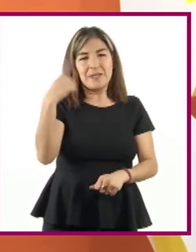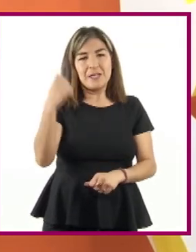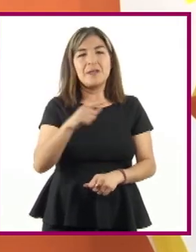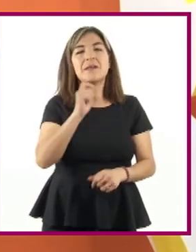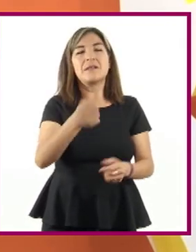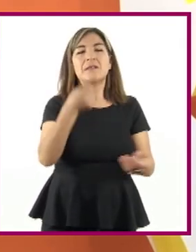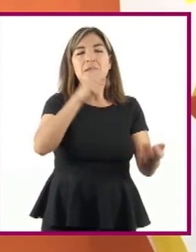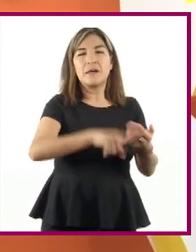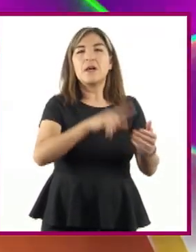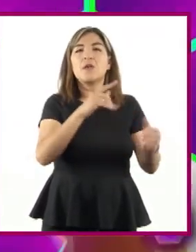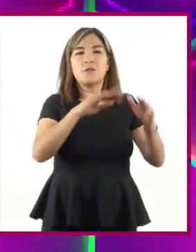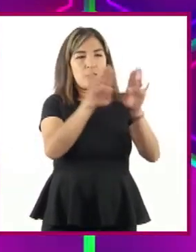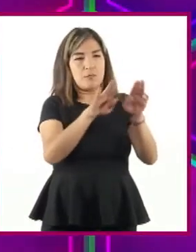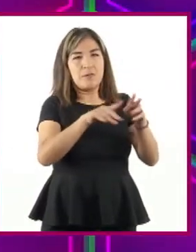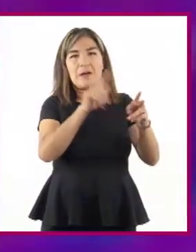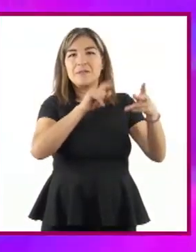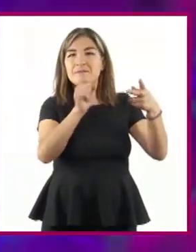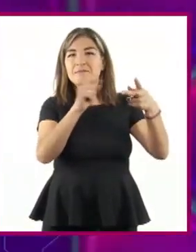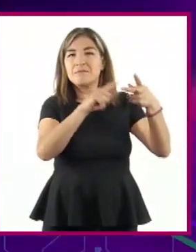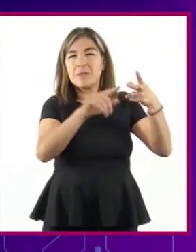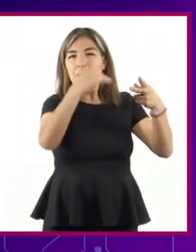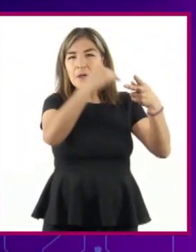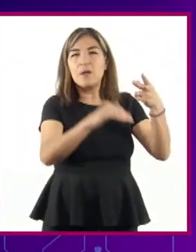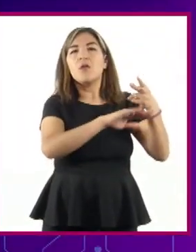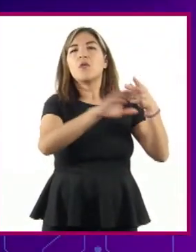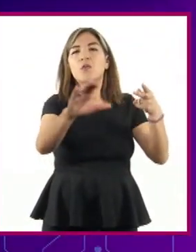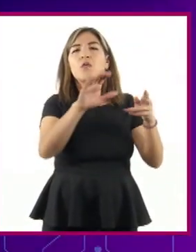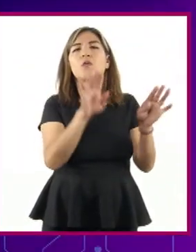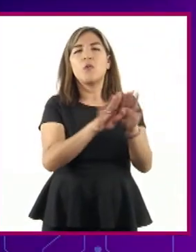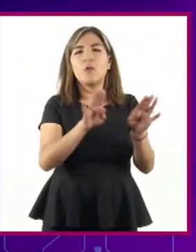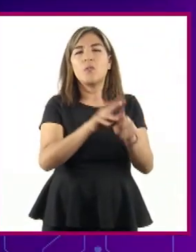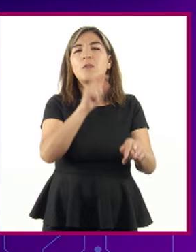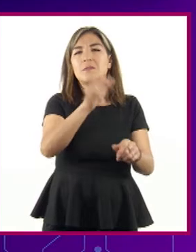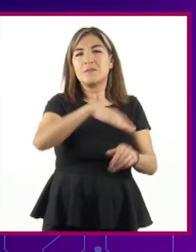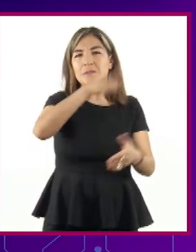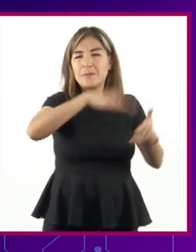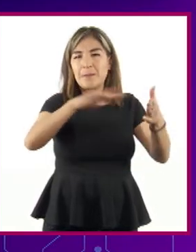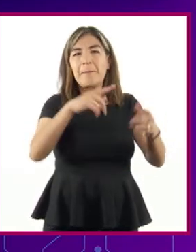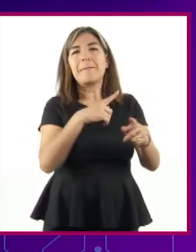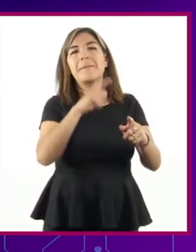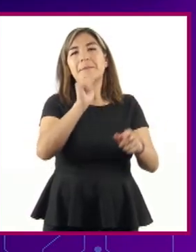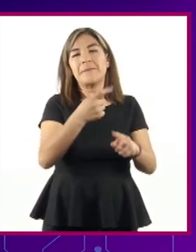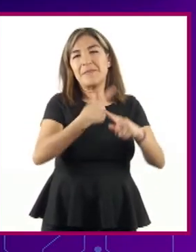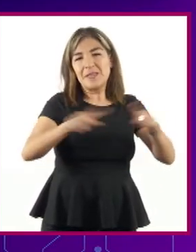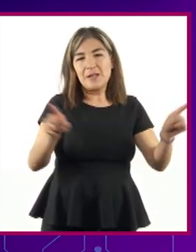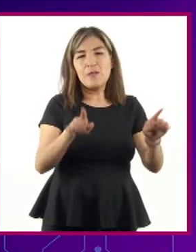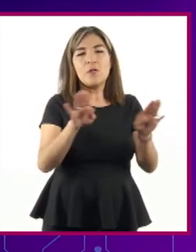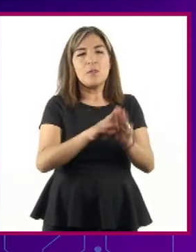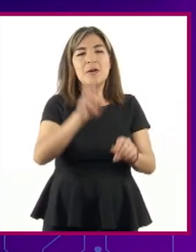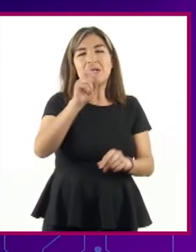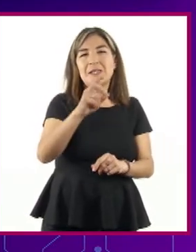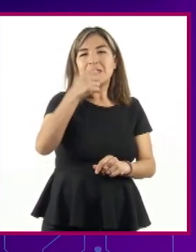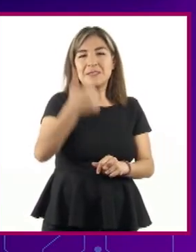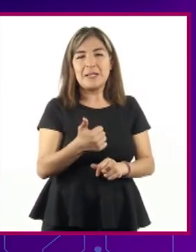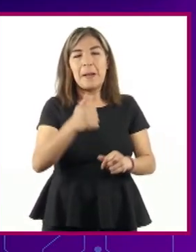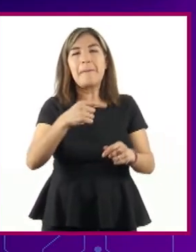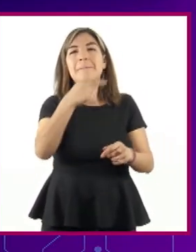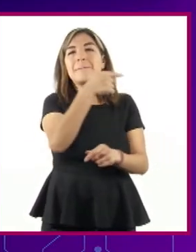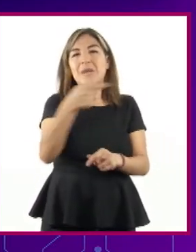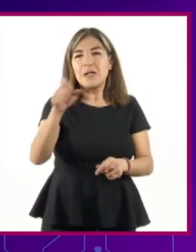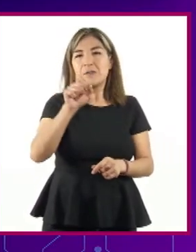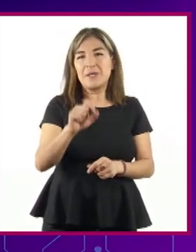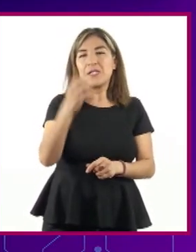que la parte inferior, que corresponde a 1/3 del muro, es la diferencia de 36 menos 24,